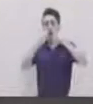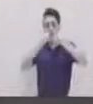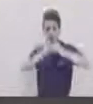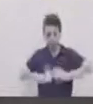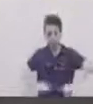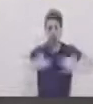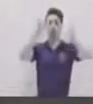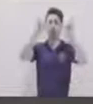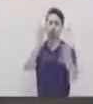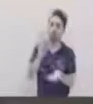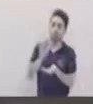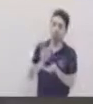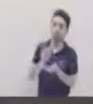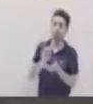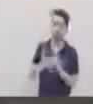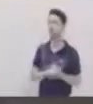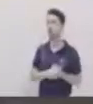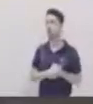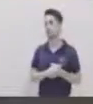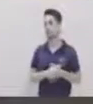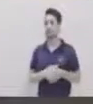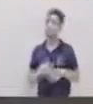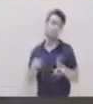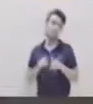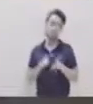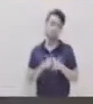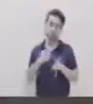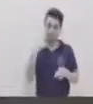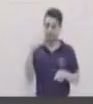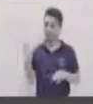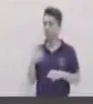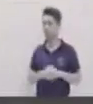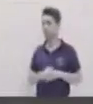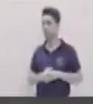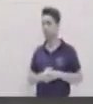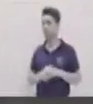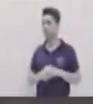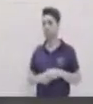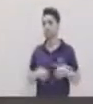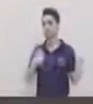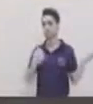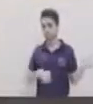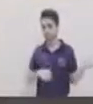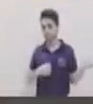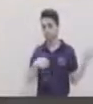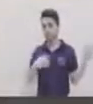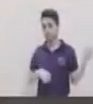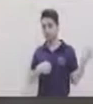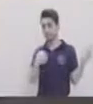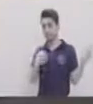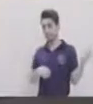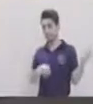si la han escuchado, se la voy a mostrar y vean que utilizo la misma progresión de acordes.